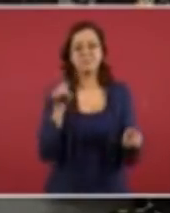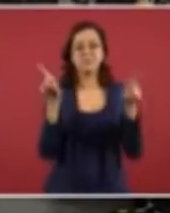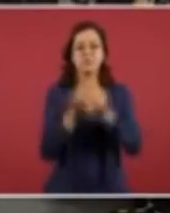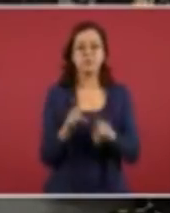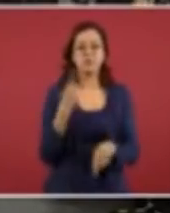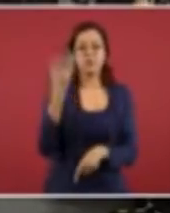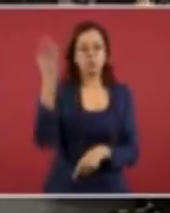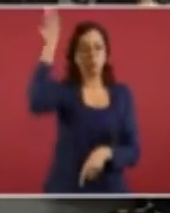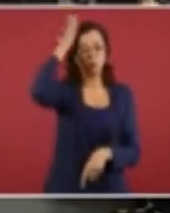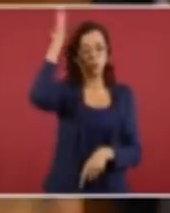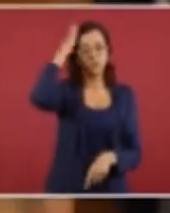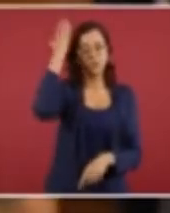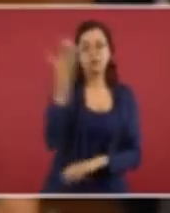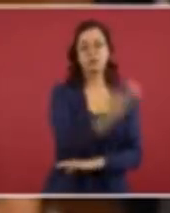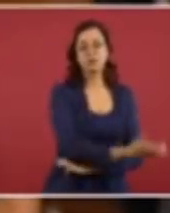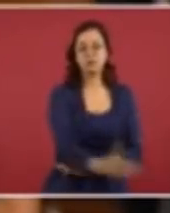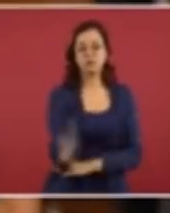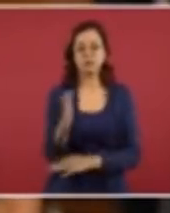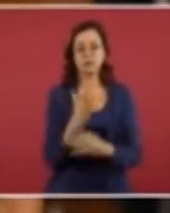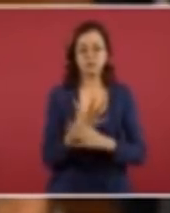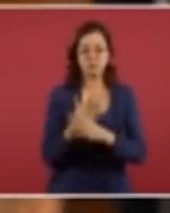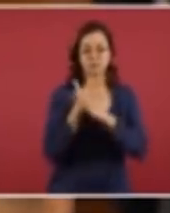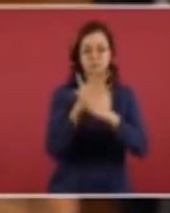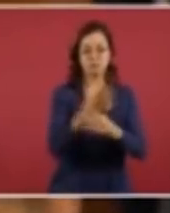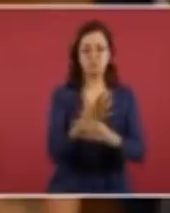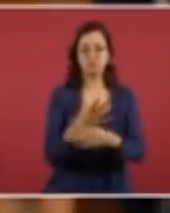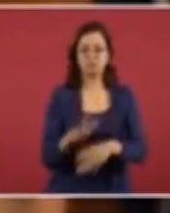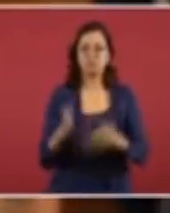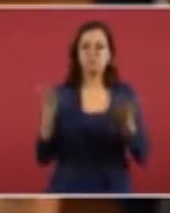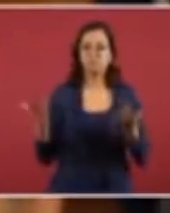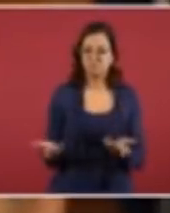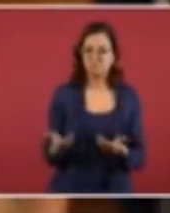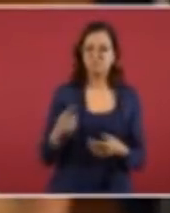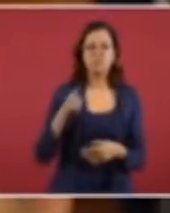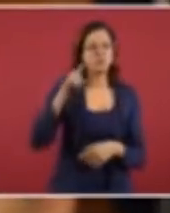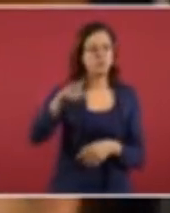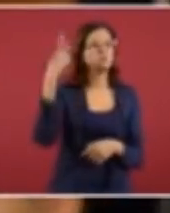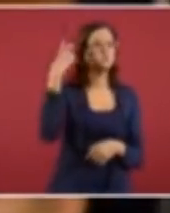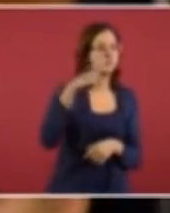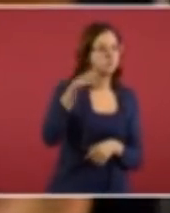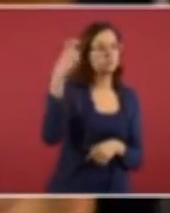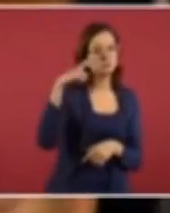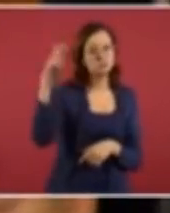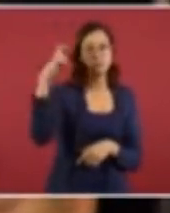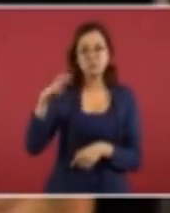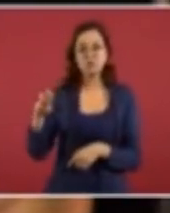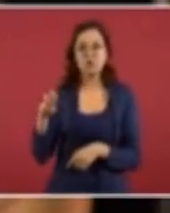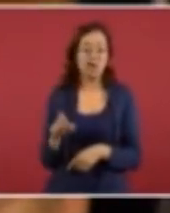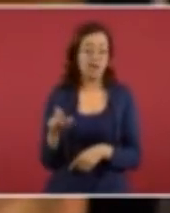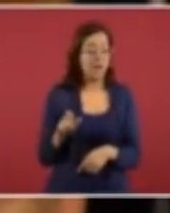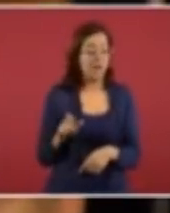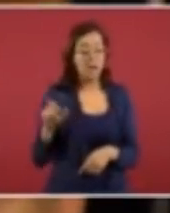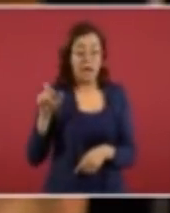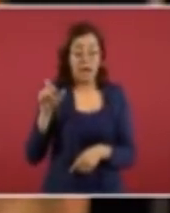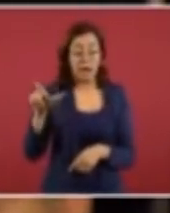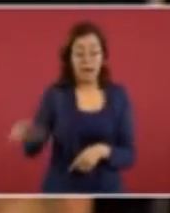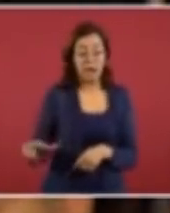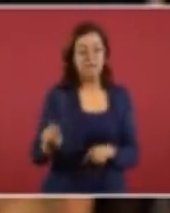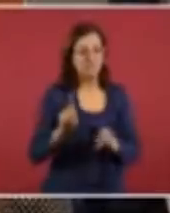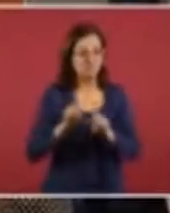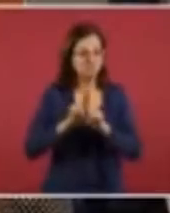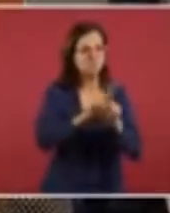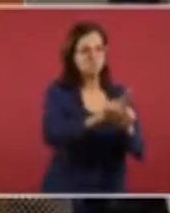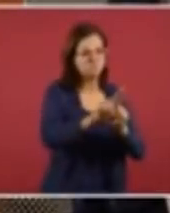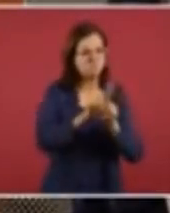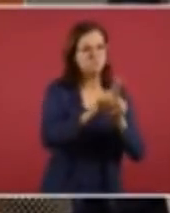de los líderes campesinos dice que lo va a perseguir en sus giras, que usted viaja mucho y que va a sentir la furia del